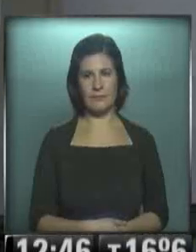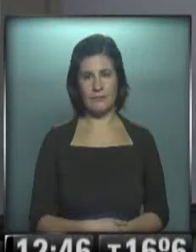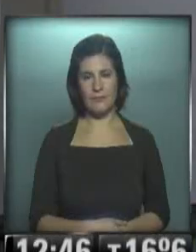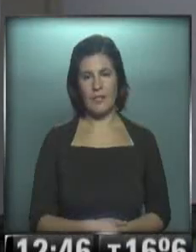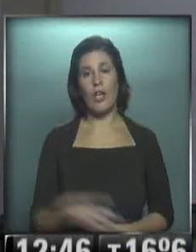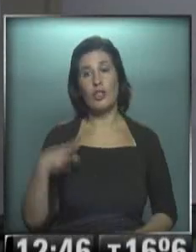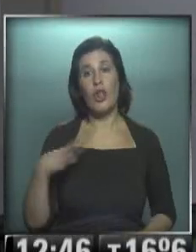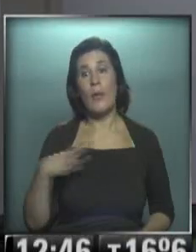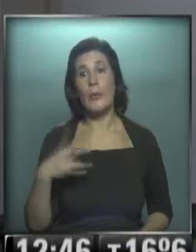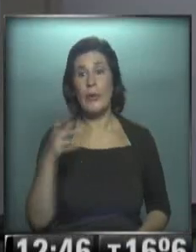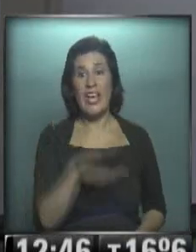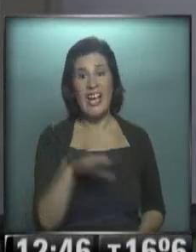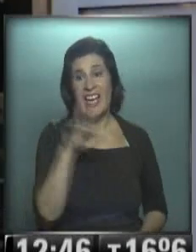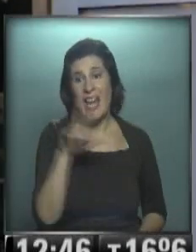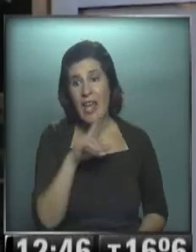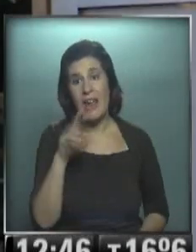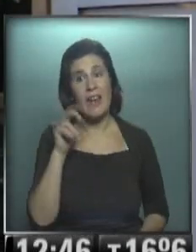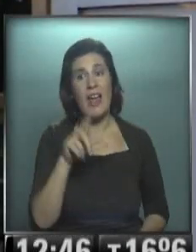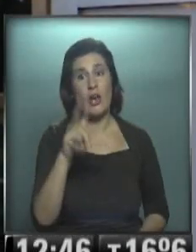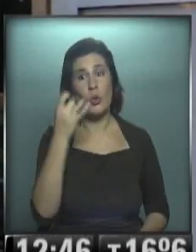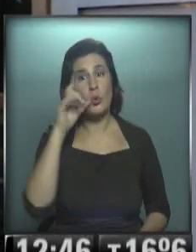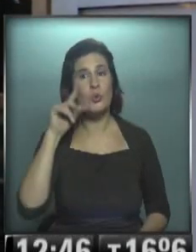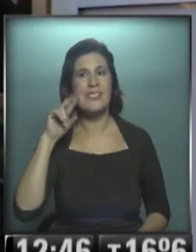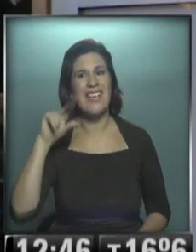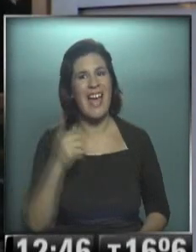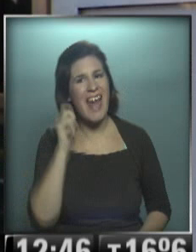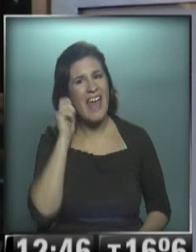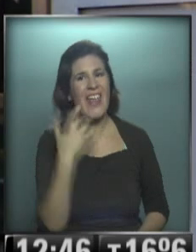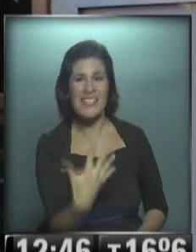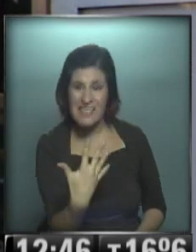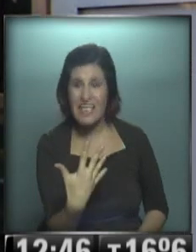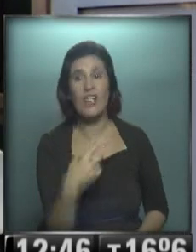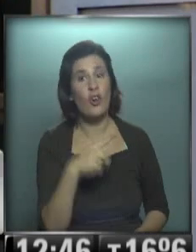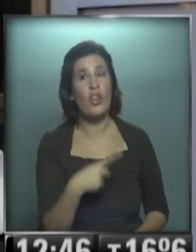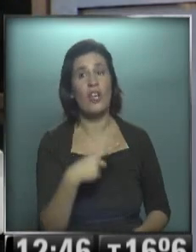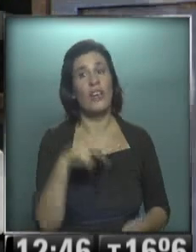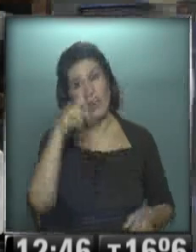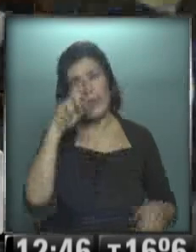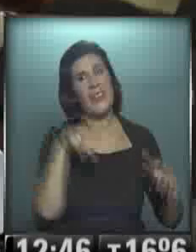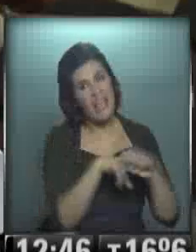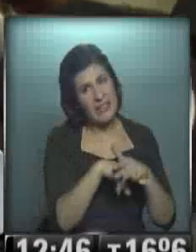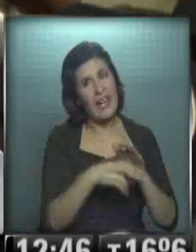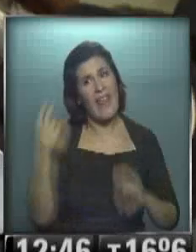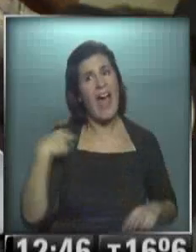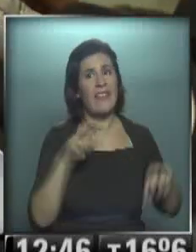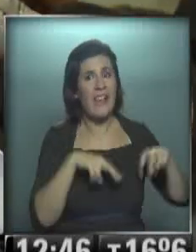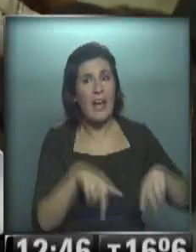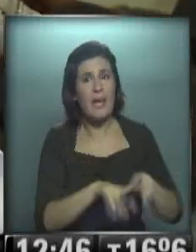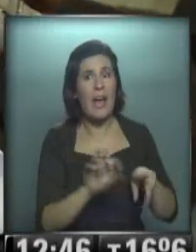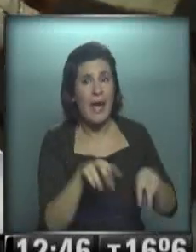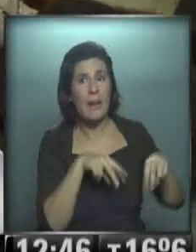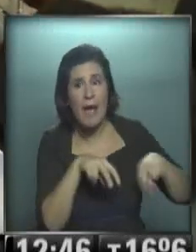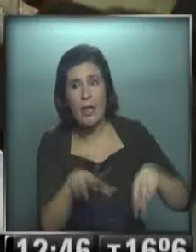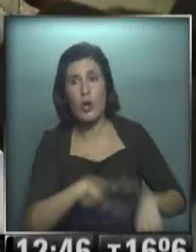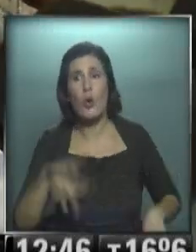Sigue internada a Luciana, la nenita de 5 años que fue baleada cuando caminaba junto a su hermano por las calles del centro de Lanús. Está